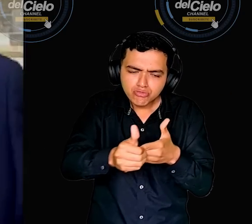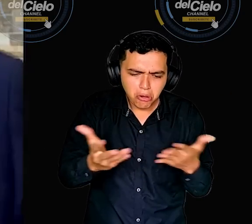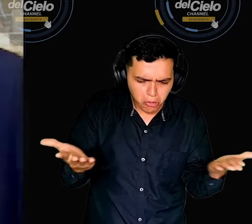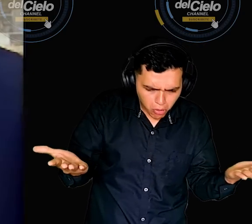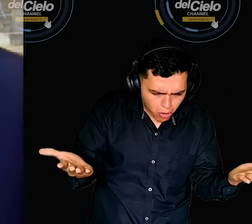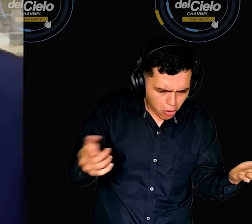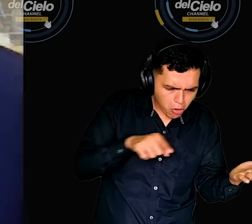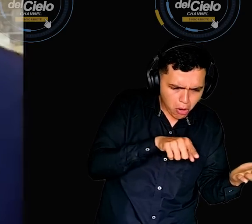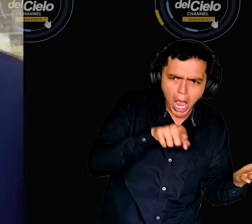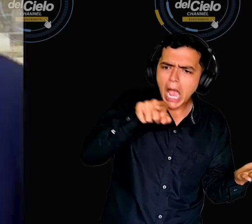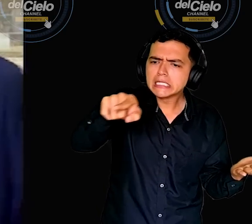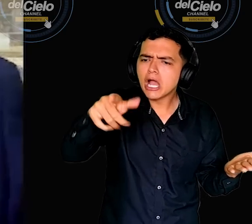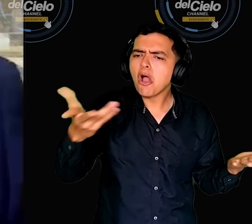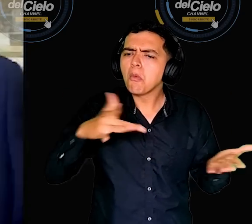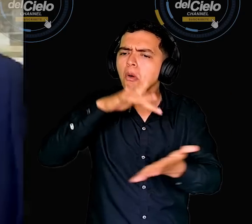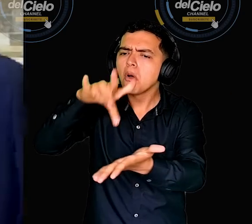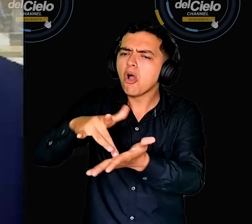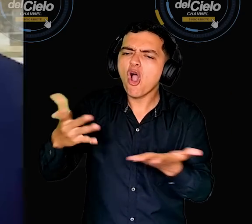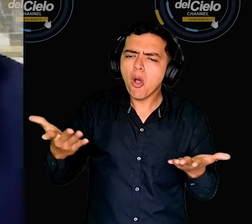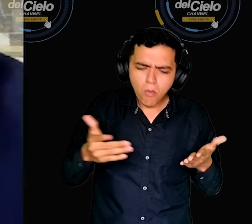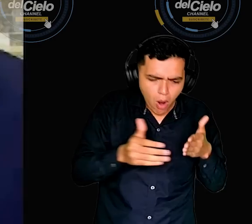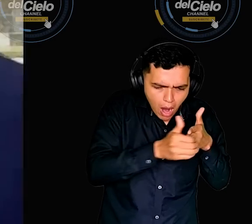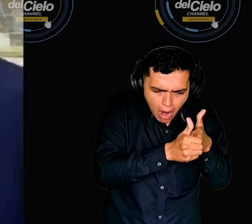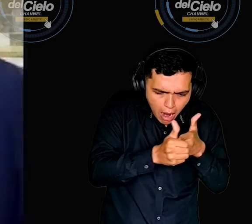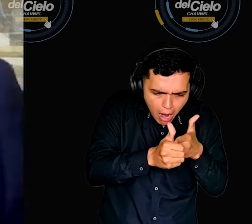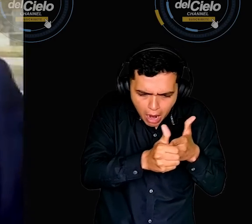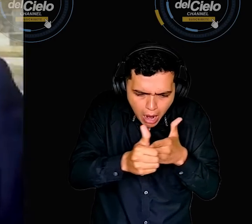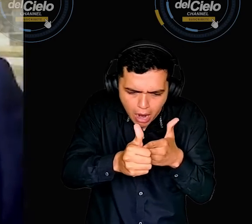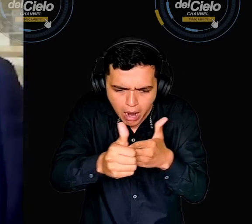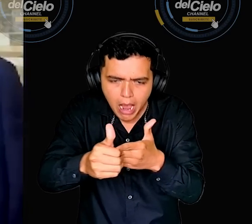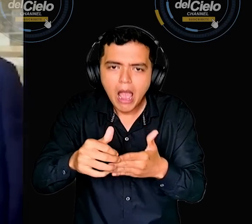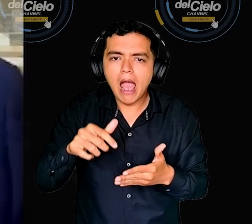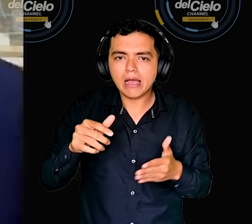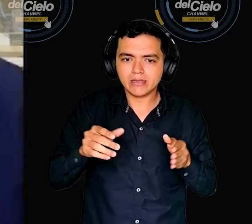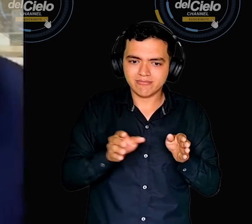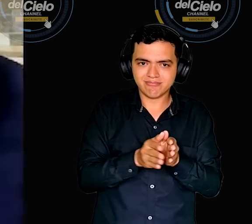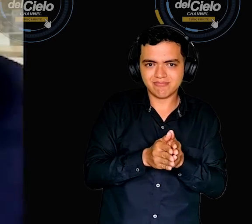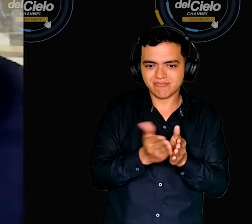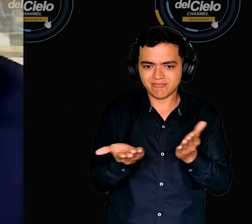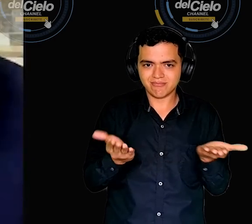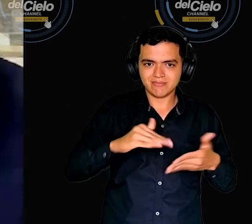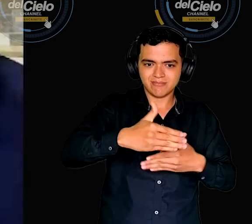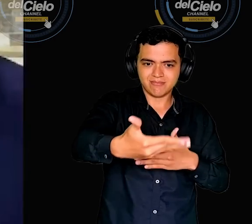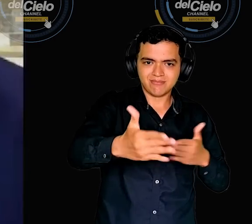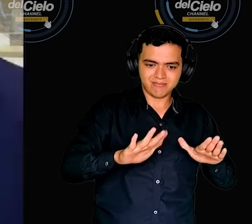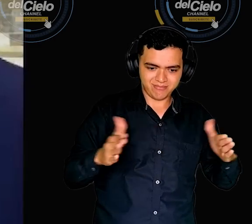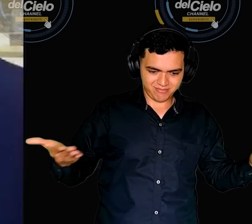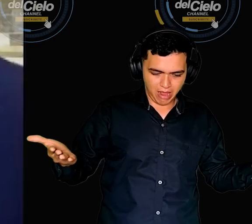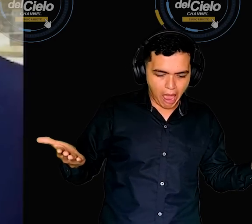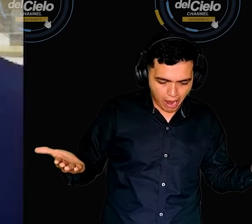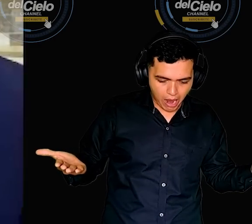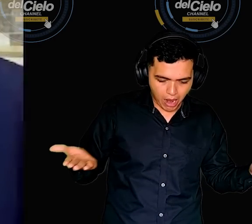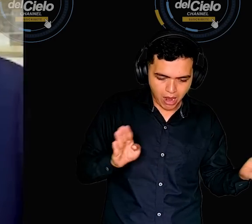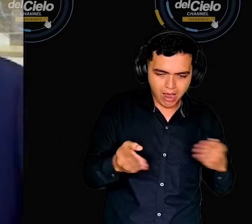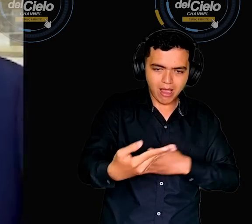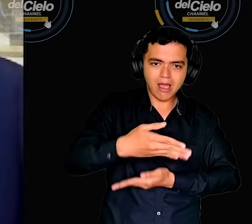debemos entender que las cosas no serán solas, sino que necesitamos saber cómo se consiguen esas